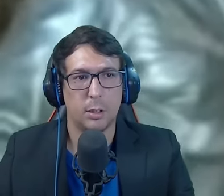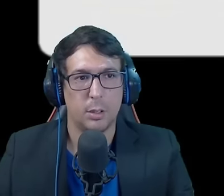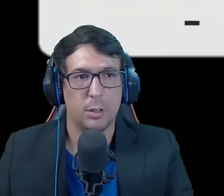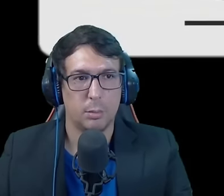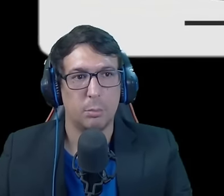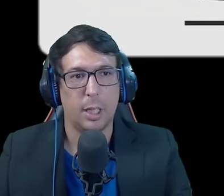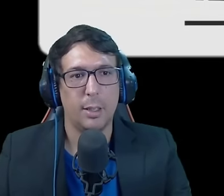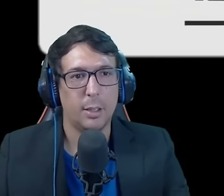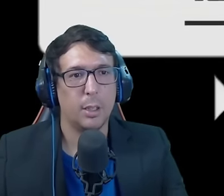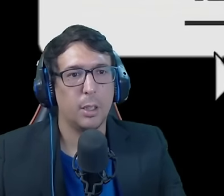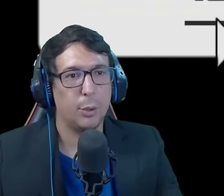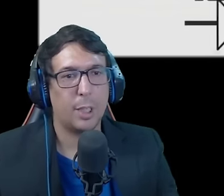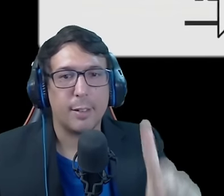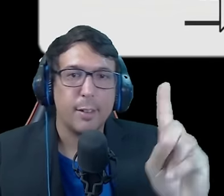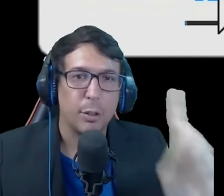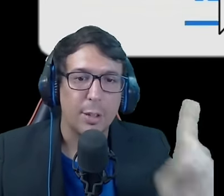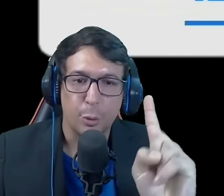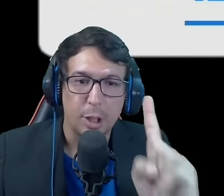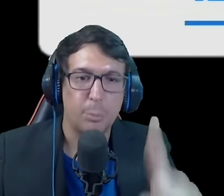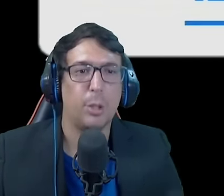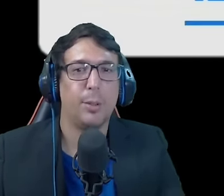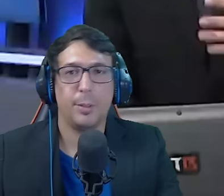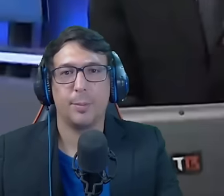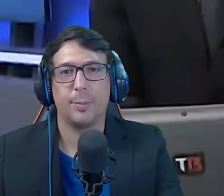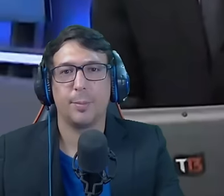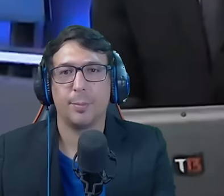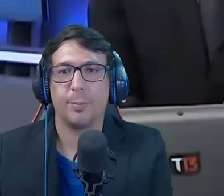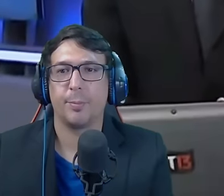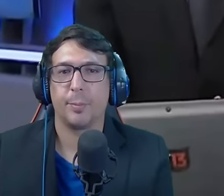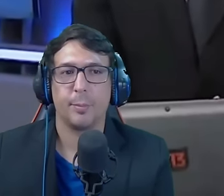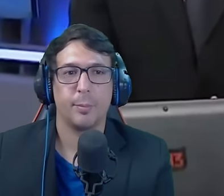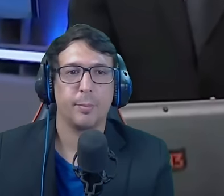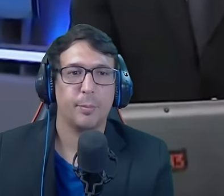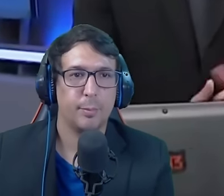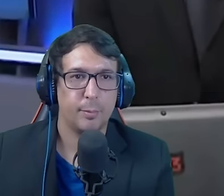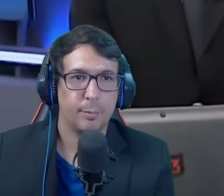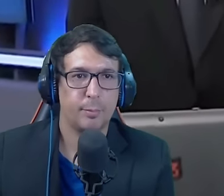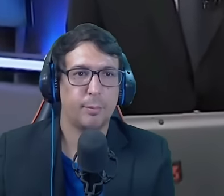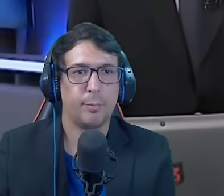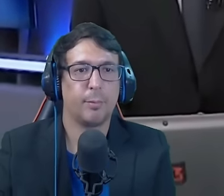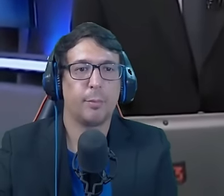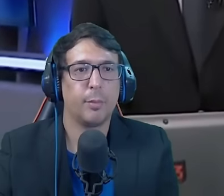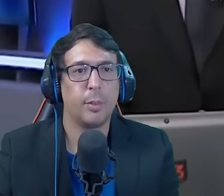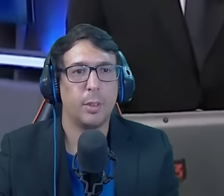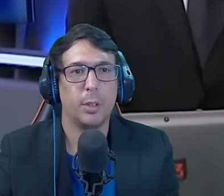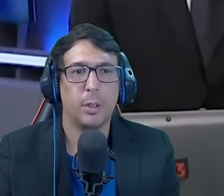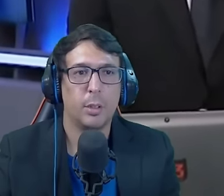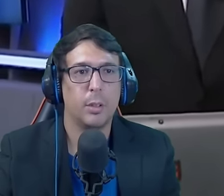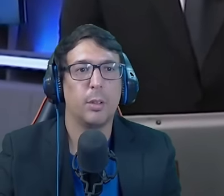fecha. Mira, suscríbanse si no están suscriptos. Si hablamos de los españoles, no solamente presencia en el fútbol, sino